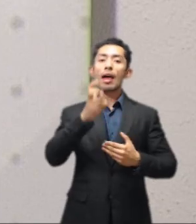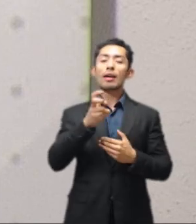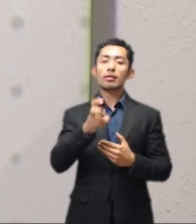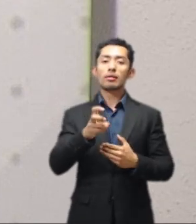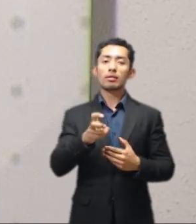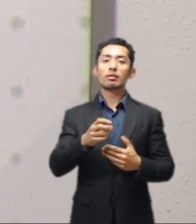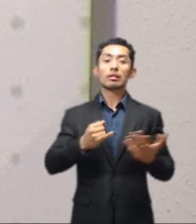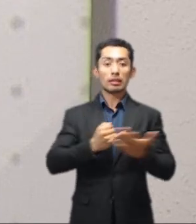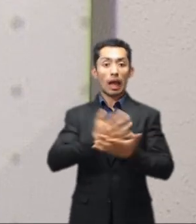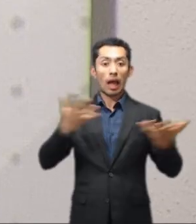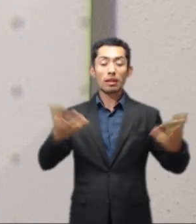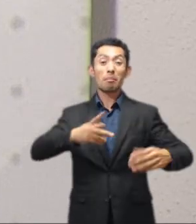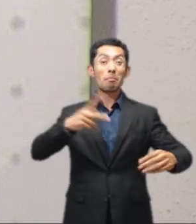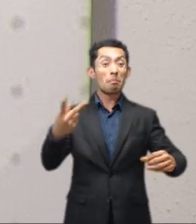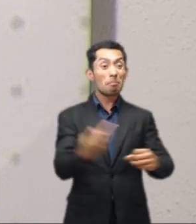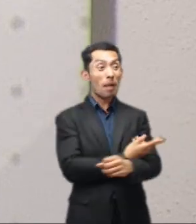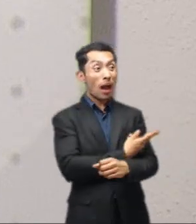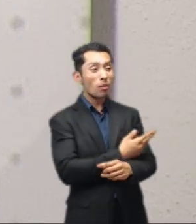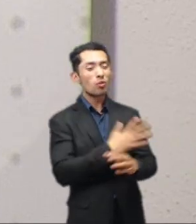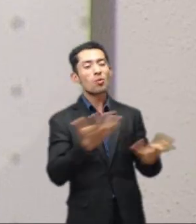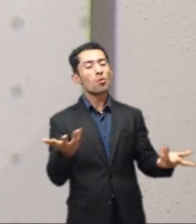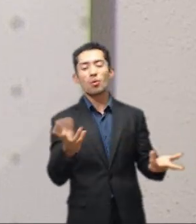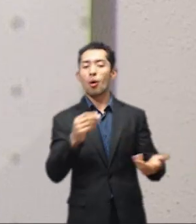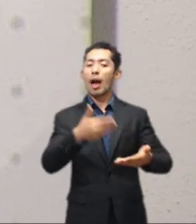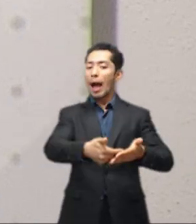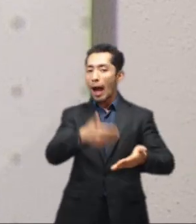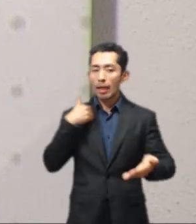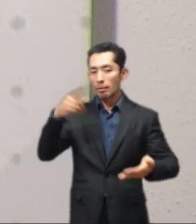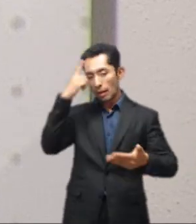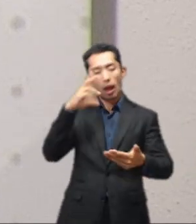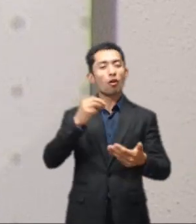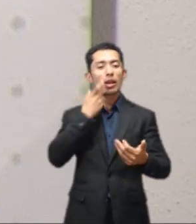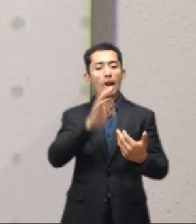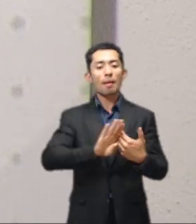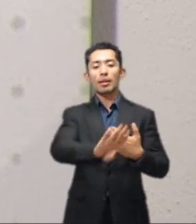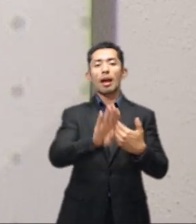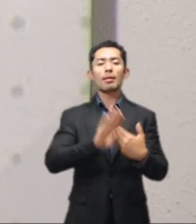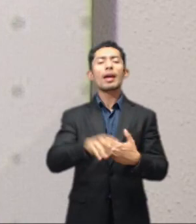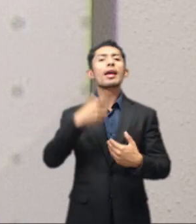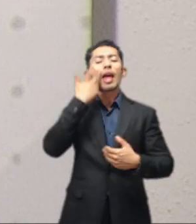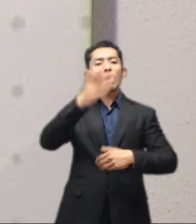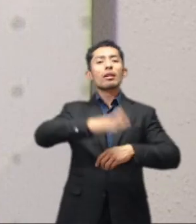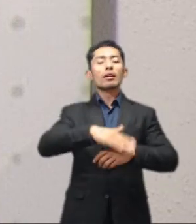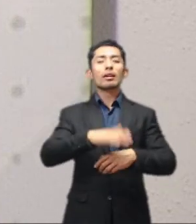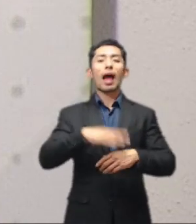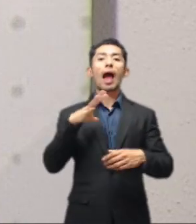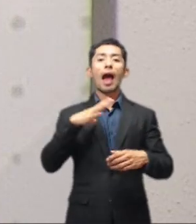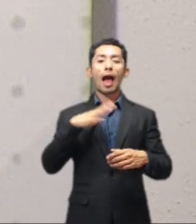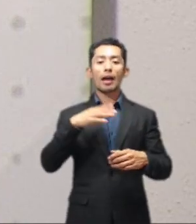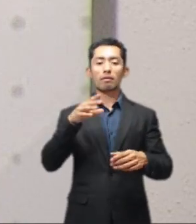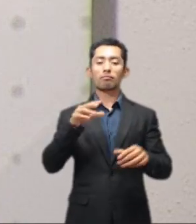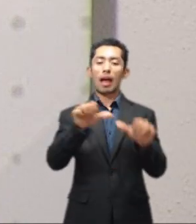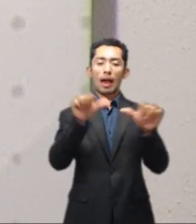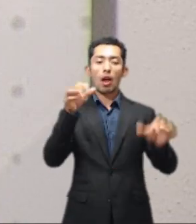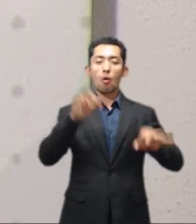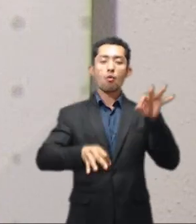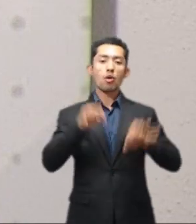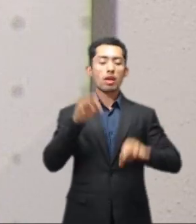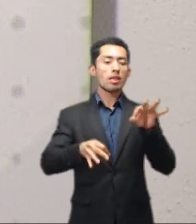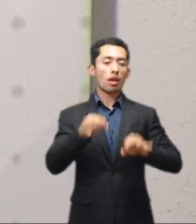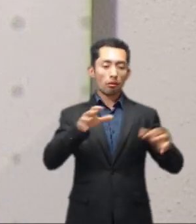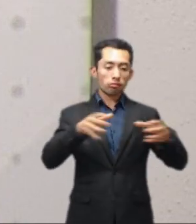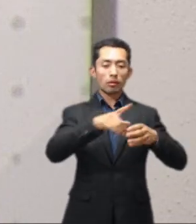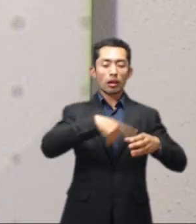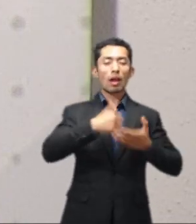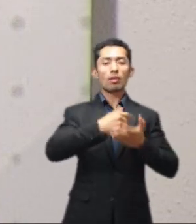las acciones ya cuando aconteció vamos a procurar crear el departamento jurídico suficiente Para